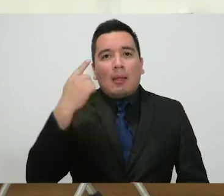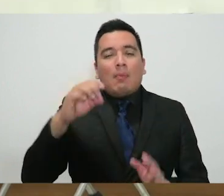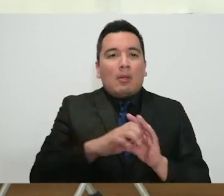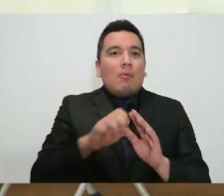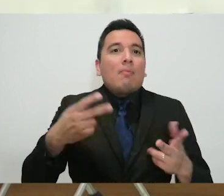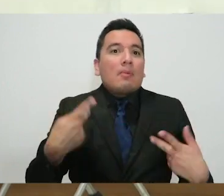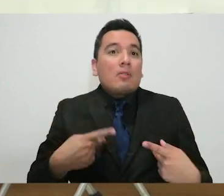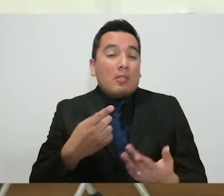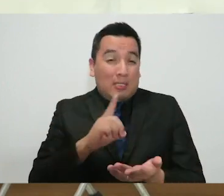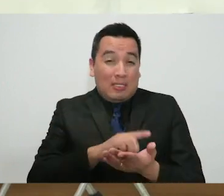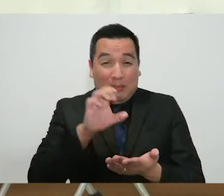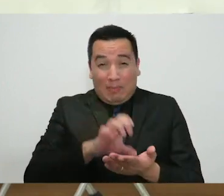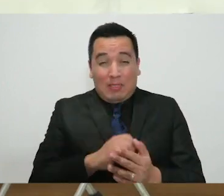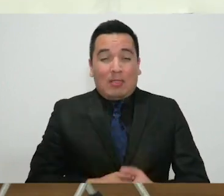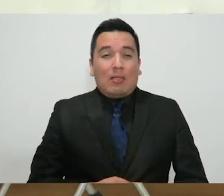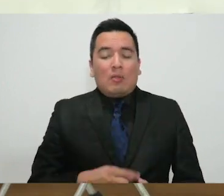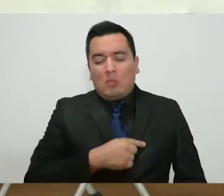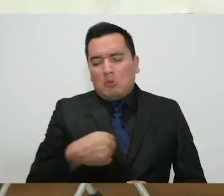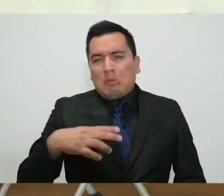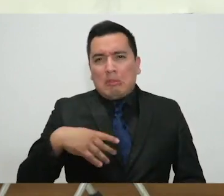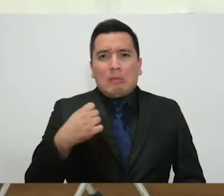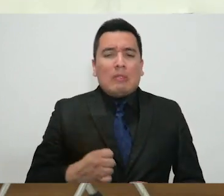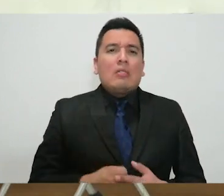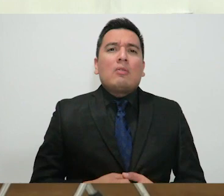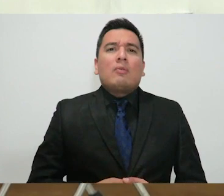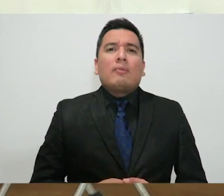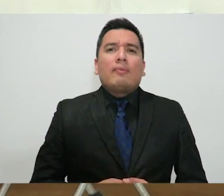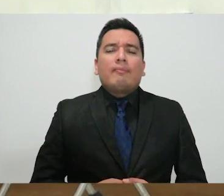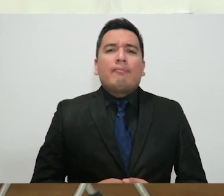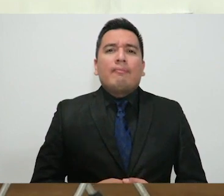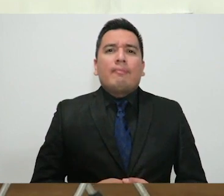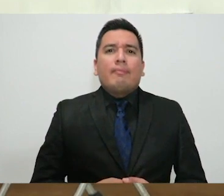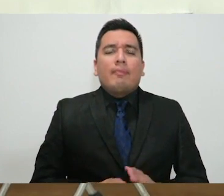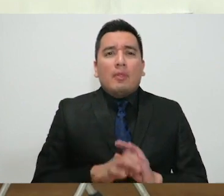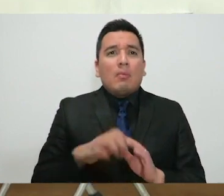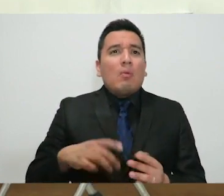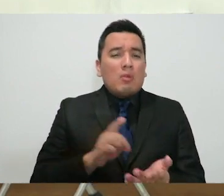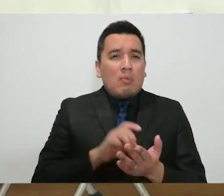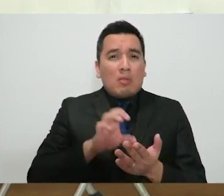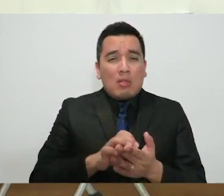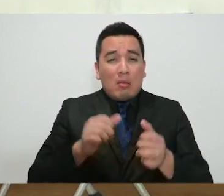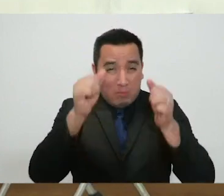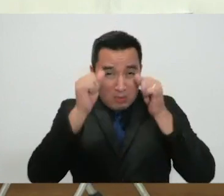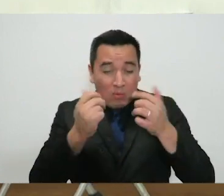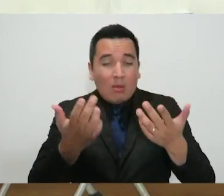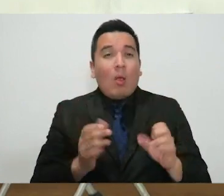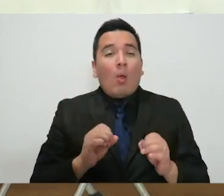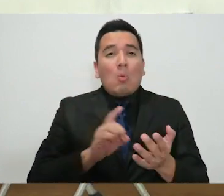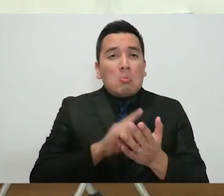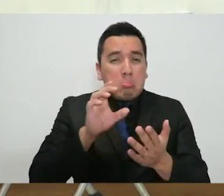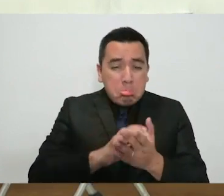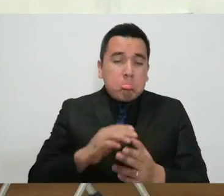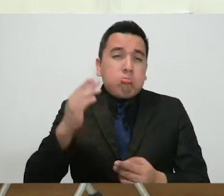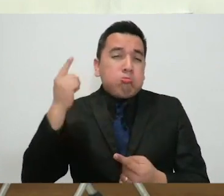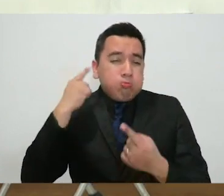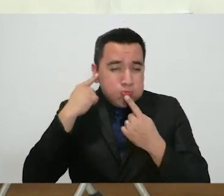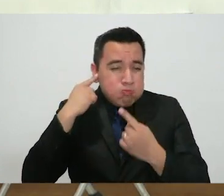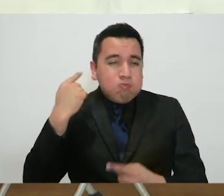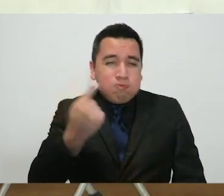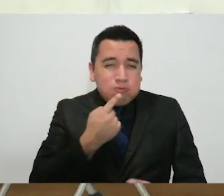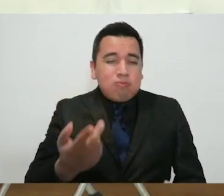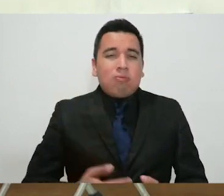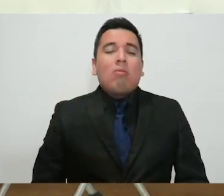las personas que tienen alguna discapacidad se han dado pasos muy importantes. Quienes tienen una discapacidad visual, quienes tienen una